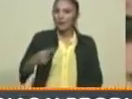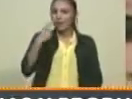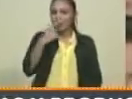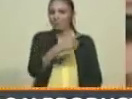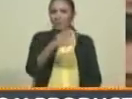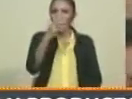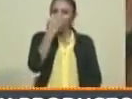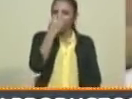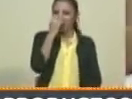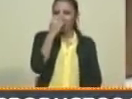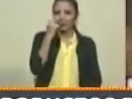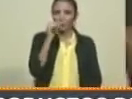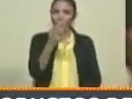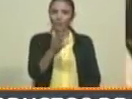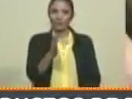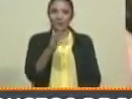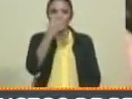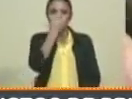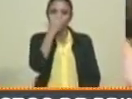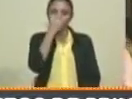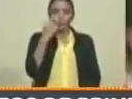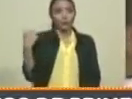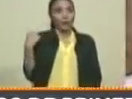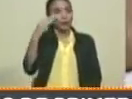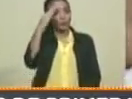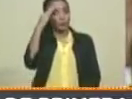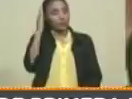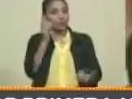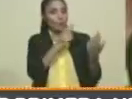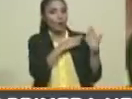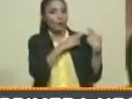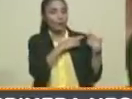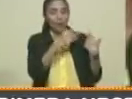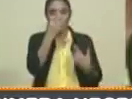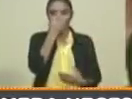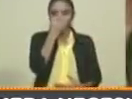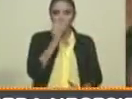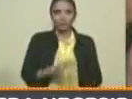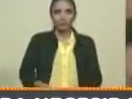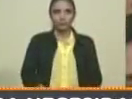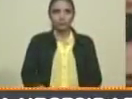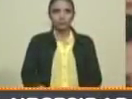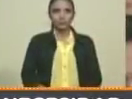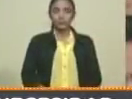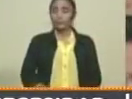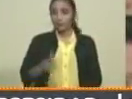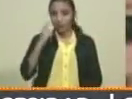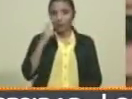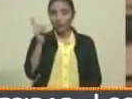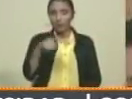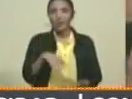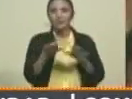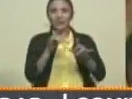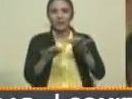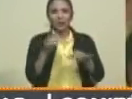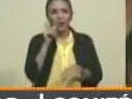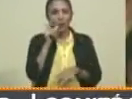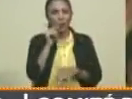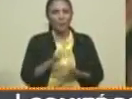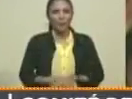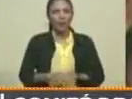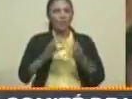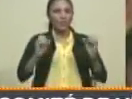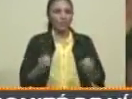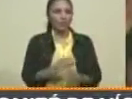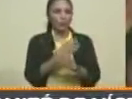el dueño del circo ya sabemos quién es. Ahí estuvo el secretario de Estado, el canciller de los Estados Unidos, Mike